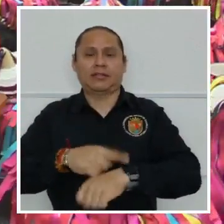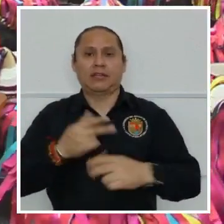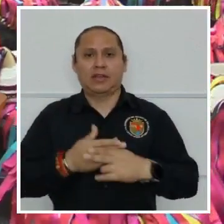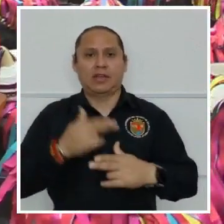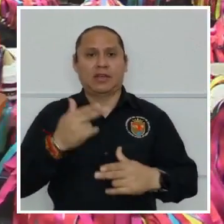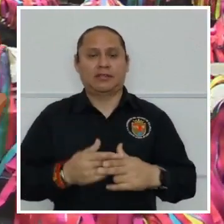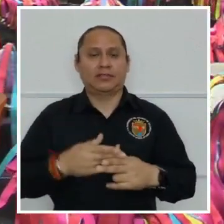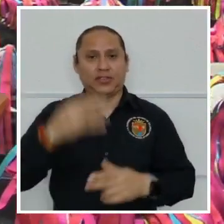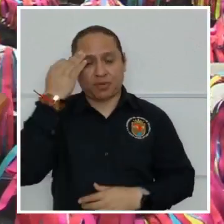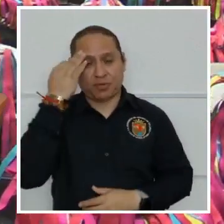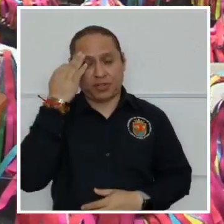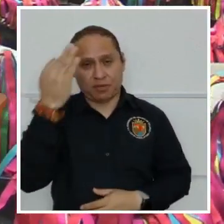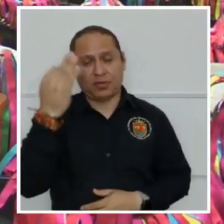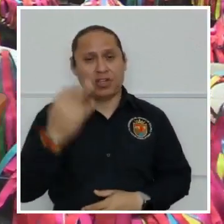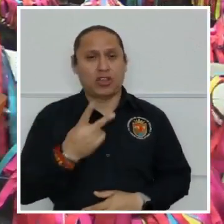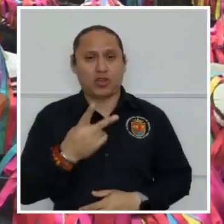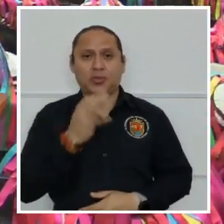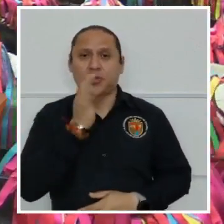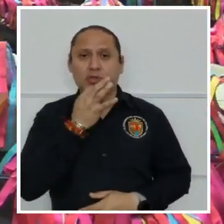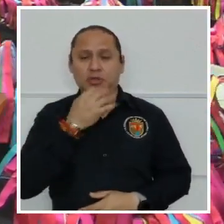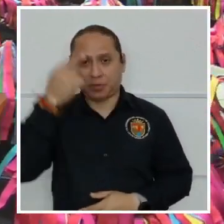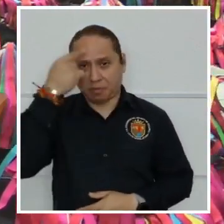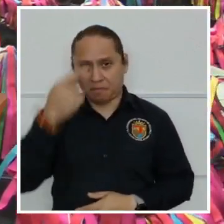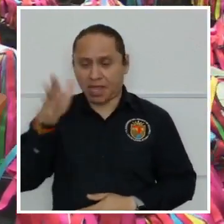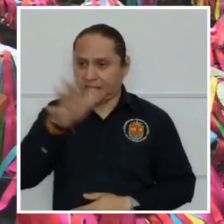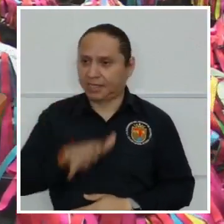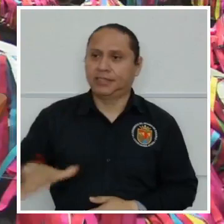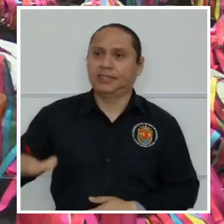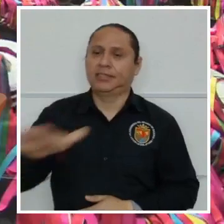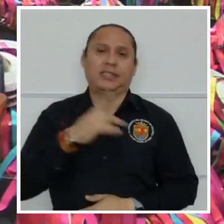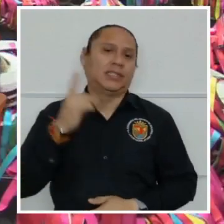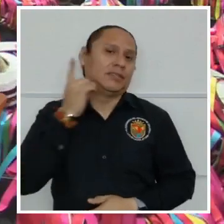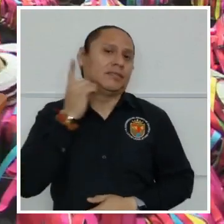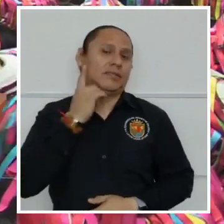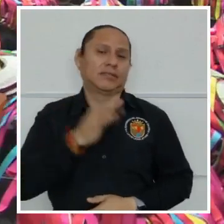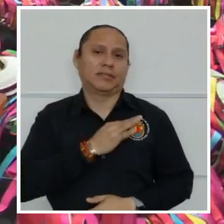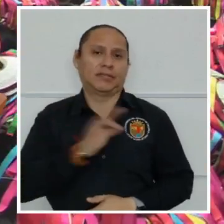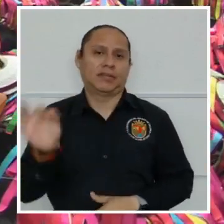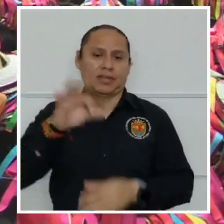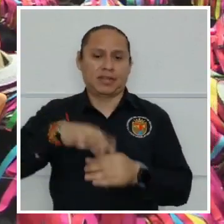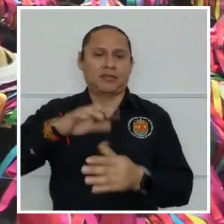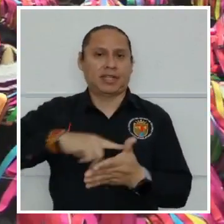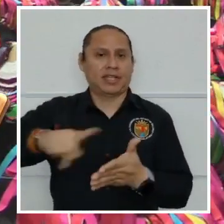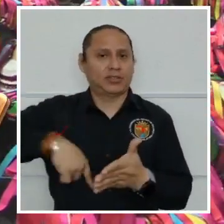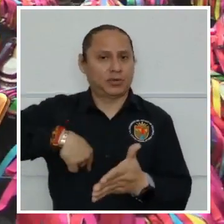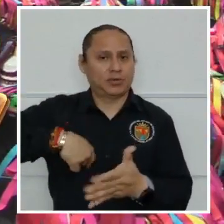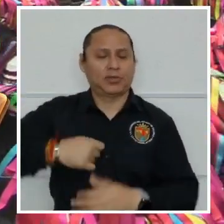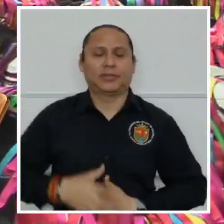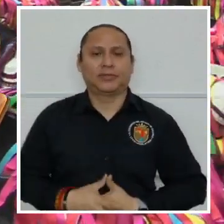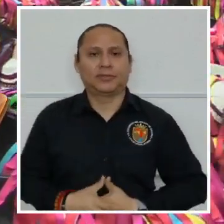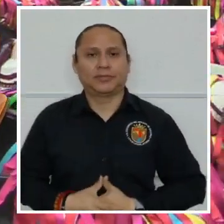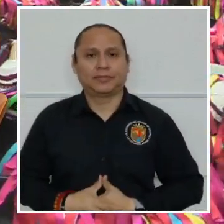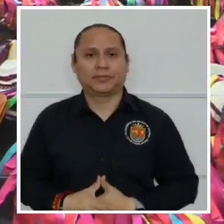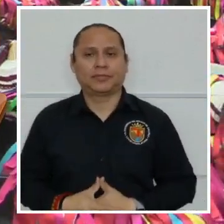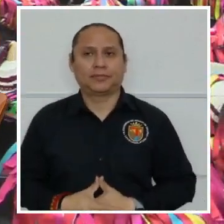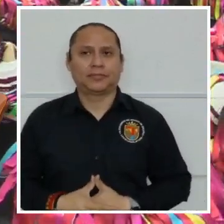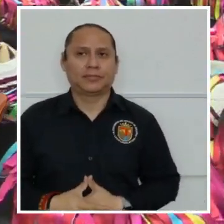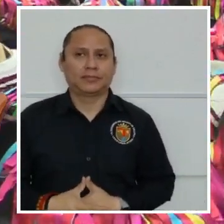sistema electrónico hasta por un tiempo máximo de 2 minutos para que las diputadas y los diputados emitan su